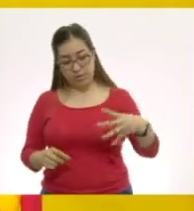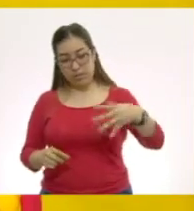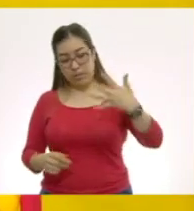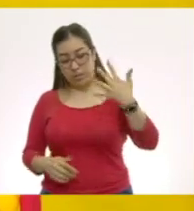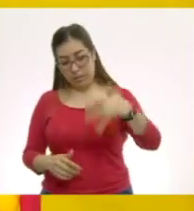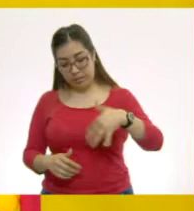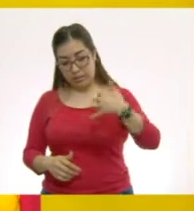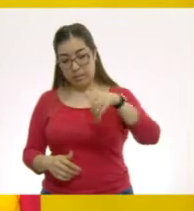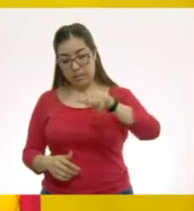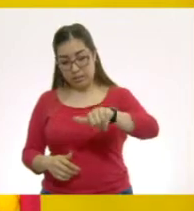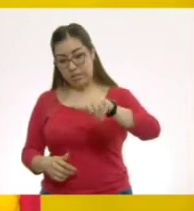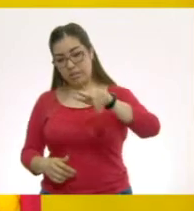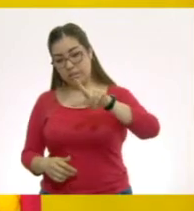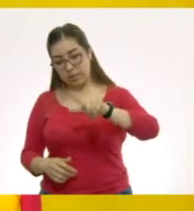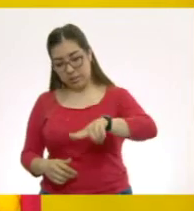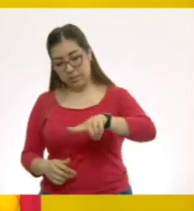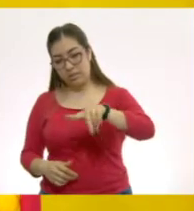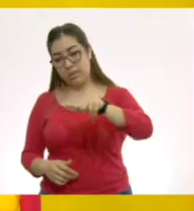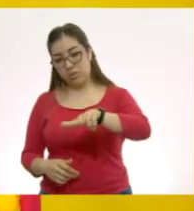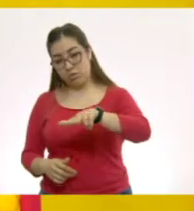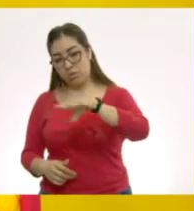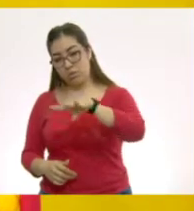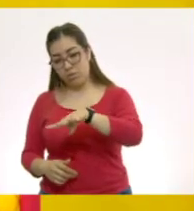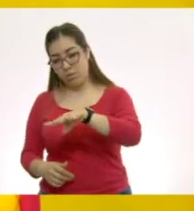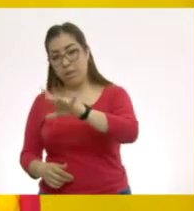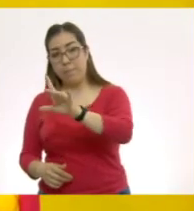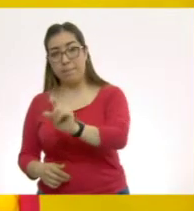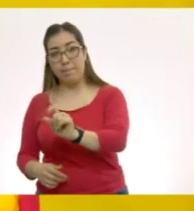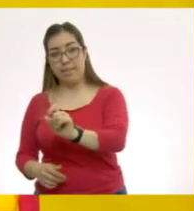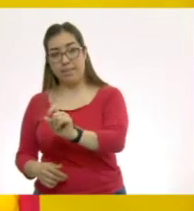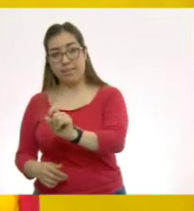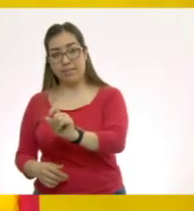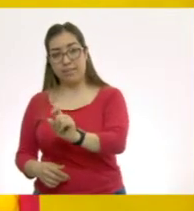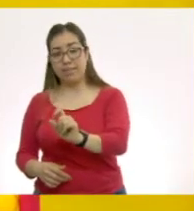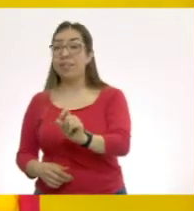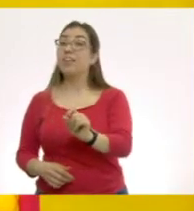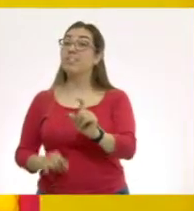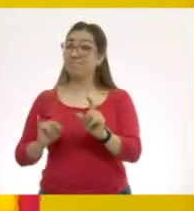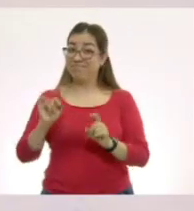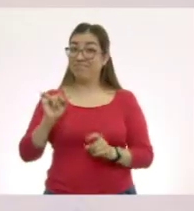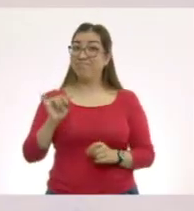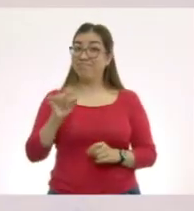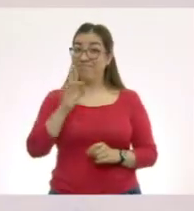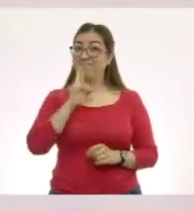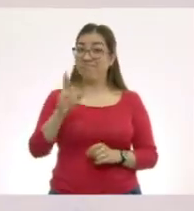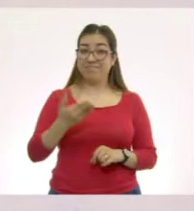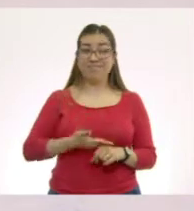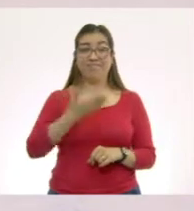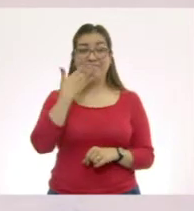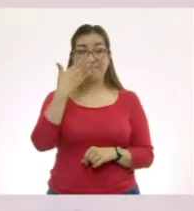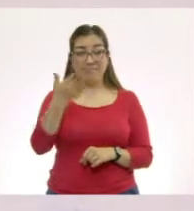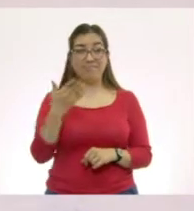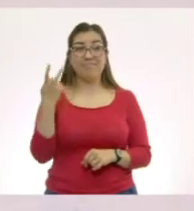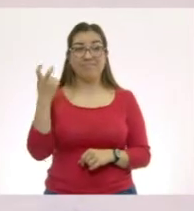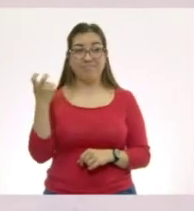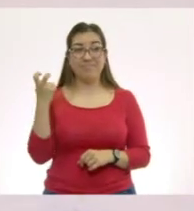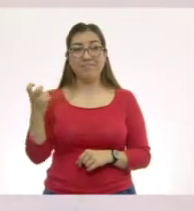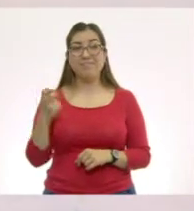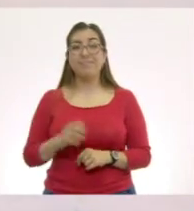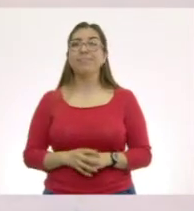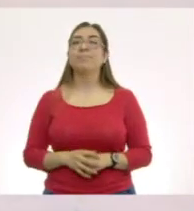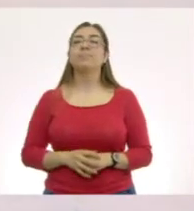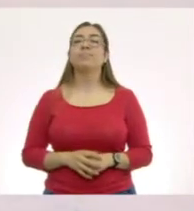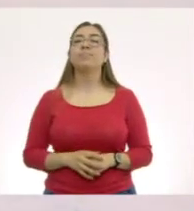14, 15, 16, 17, 18, 19, 20. 20. Muy bien. Y ahora sí, lo voy a ¿qué